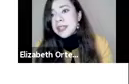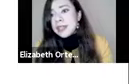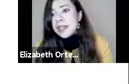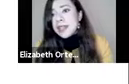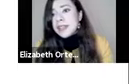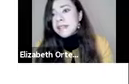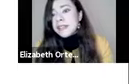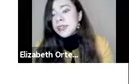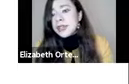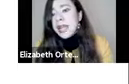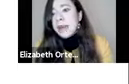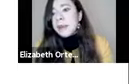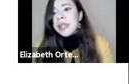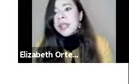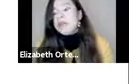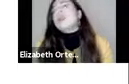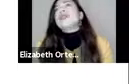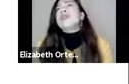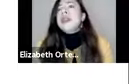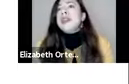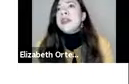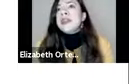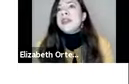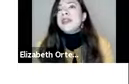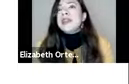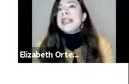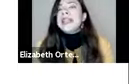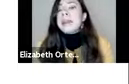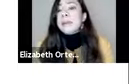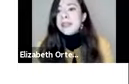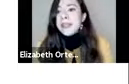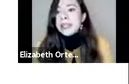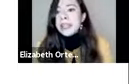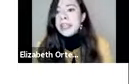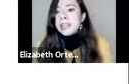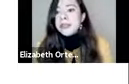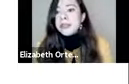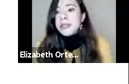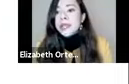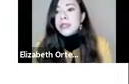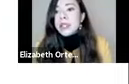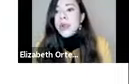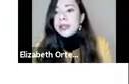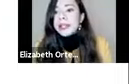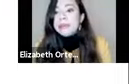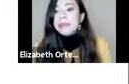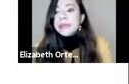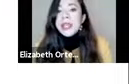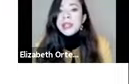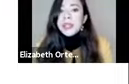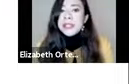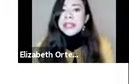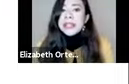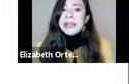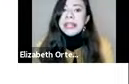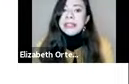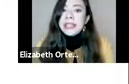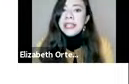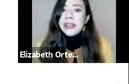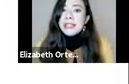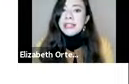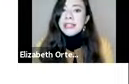apenas tienen esta afección del campo y que de pronto tienden a perderse en el espacio en donde ellos se encuentran. Entonces, también